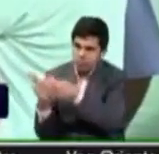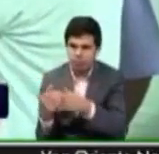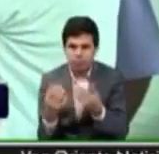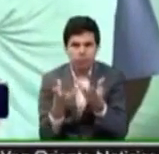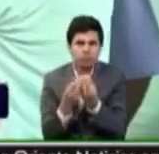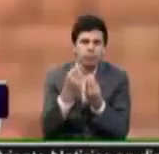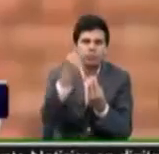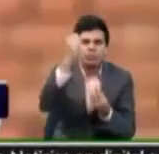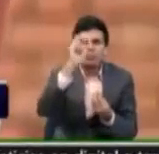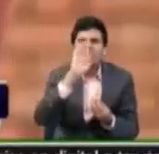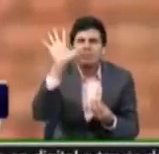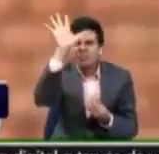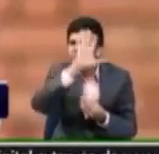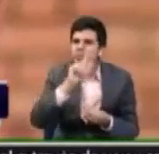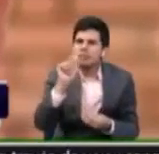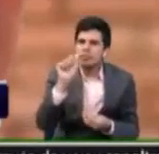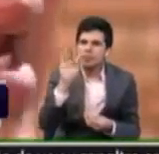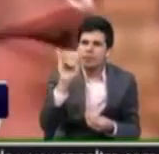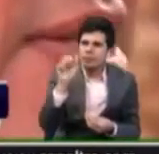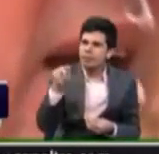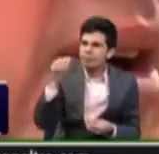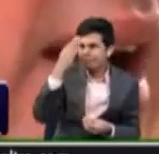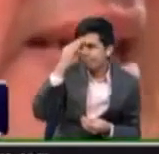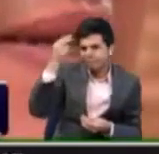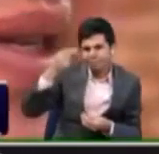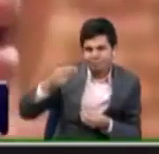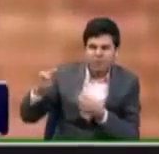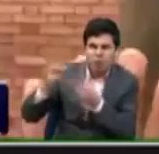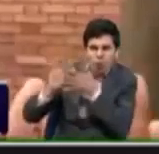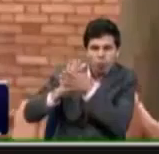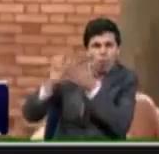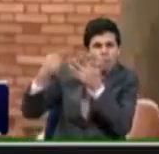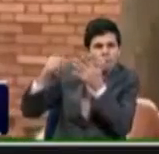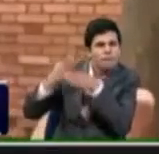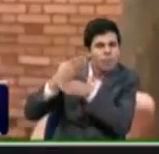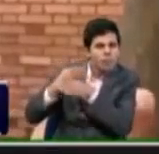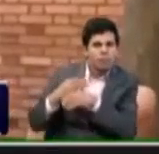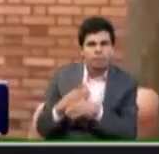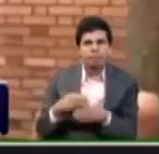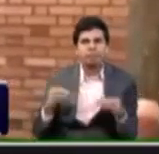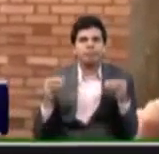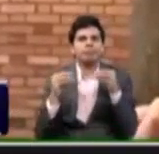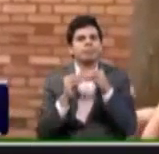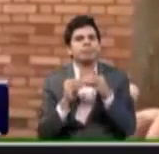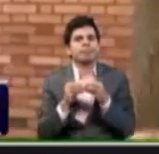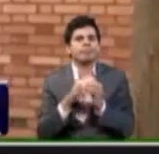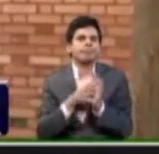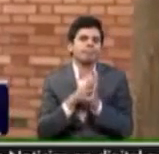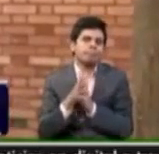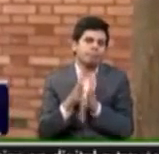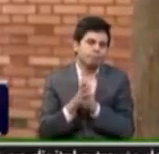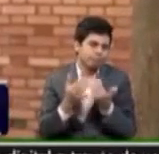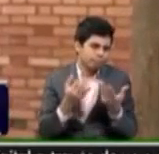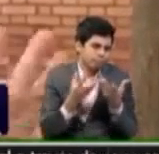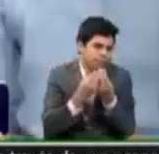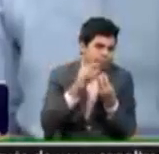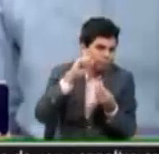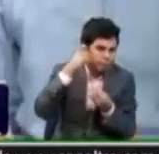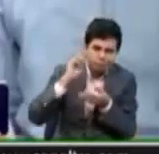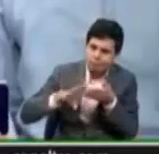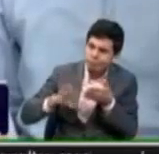el historial del compañero Fabián, pero como siempre, pues la respuesta fue de que este tipo de amenaza